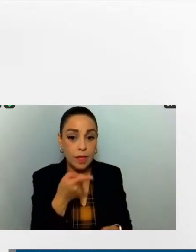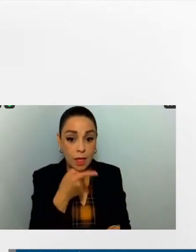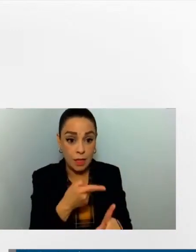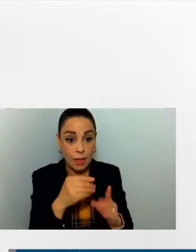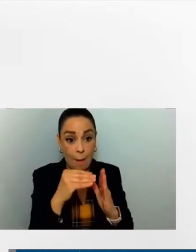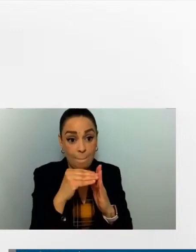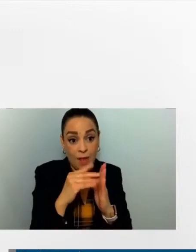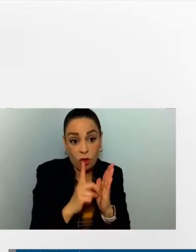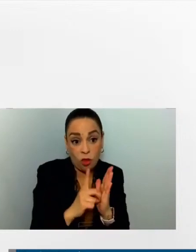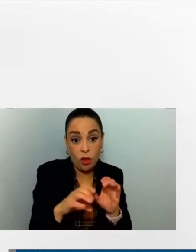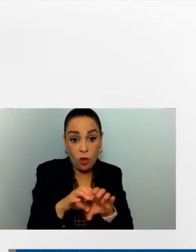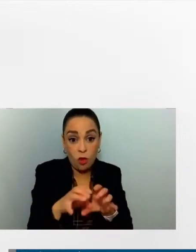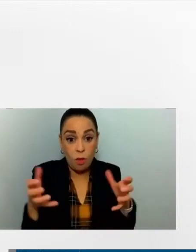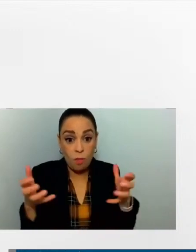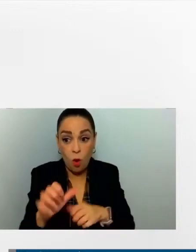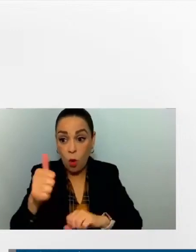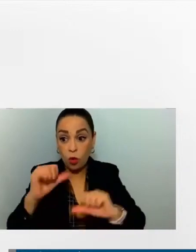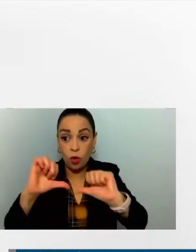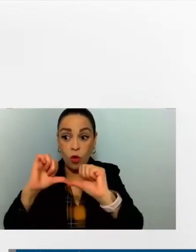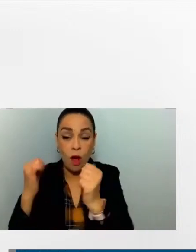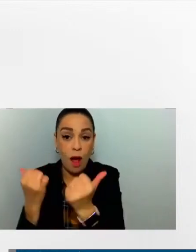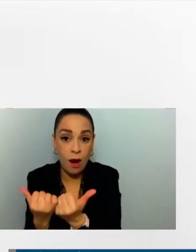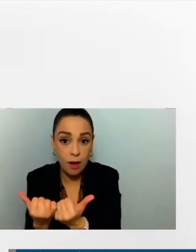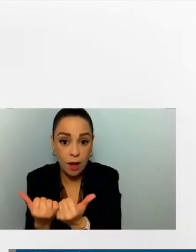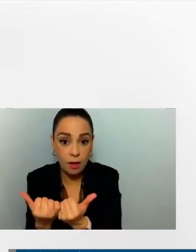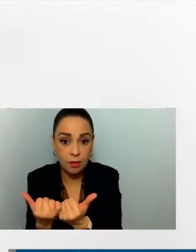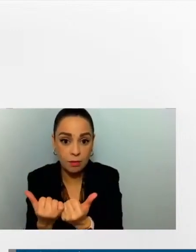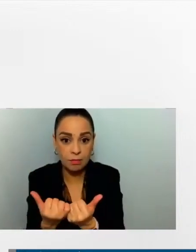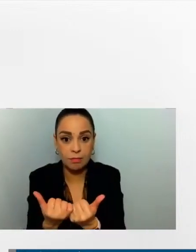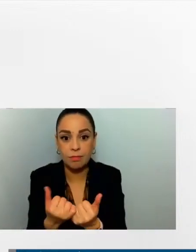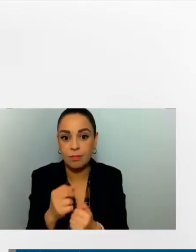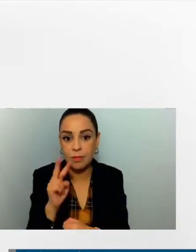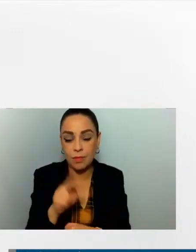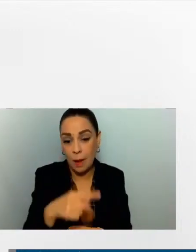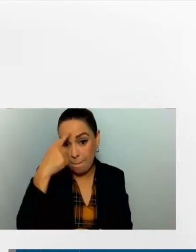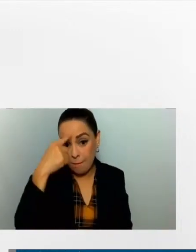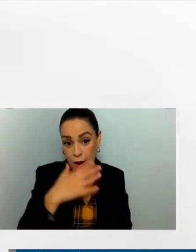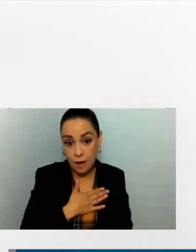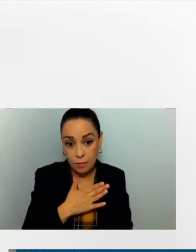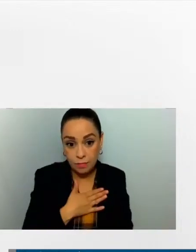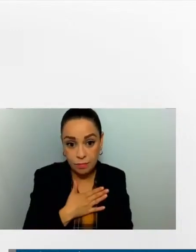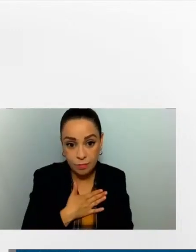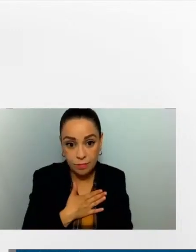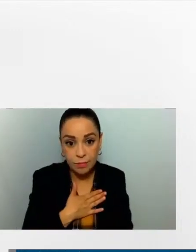áreas jurisdiccionales, la verdad yo creo que sería riquísimo para traer